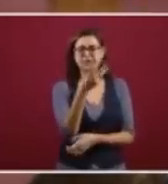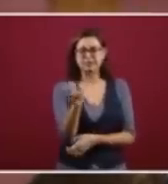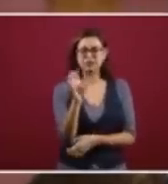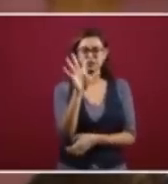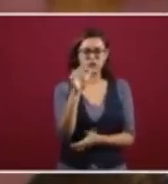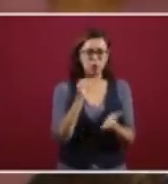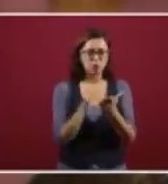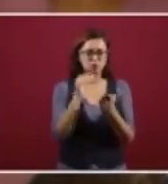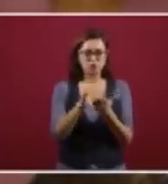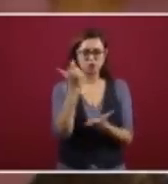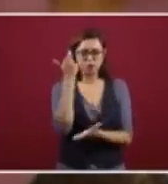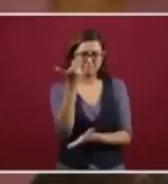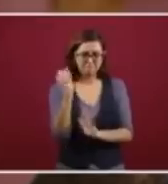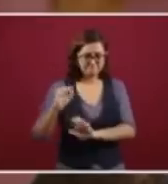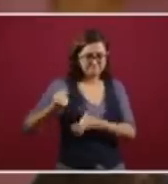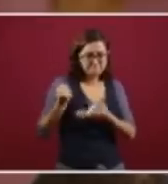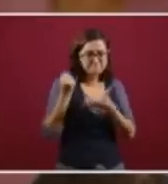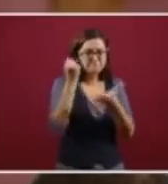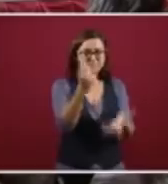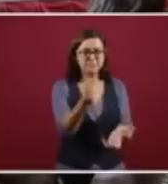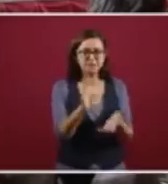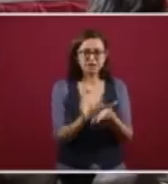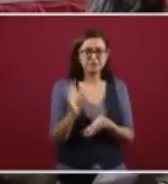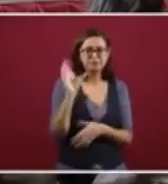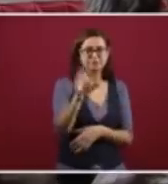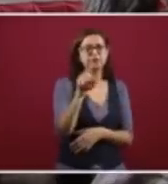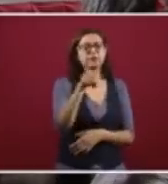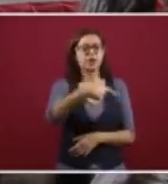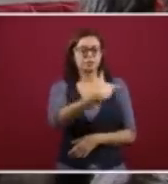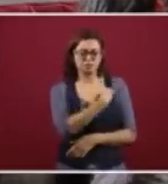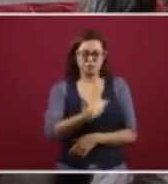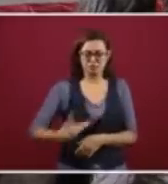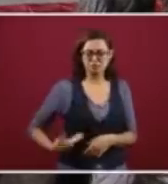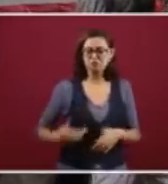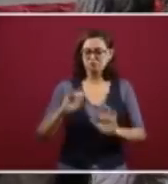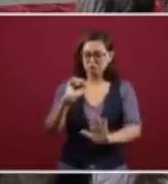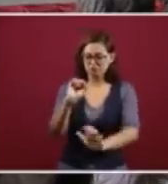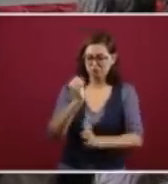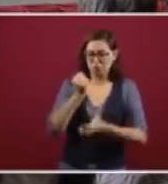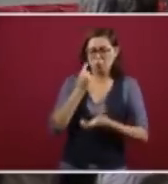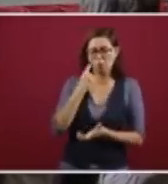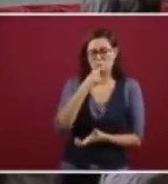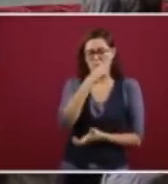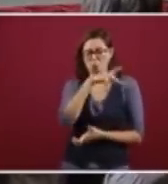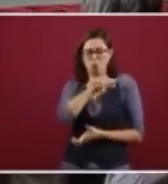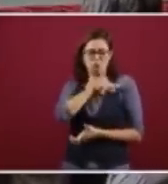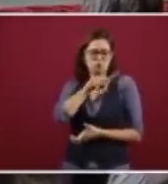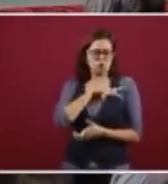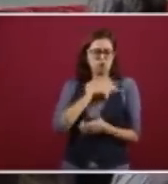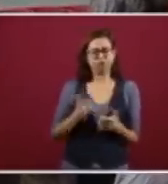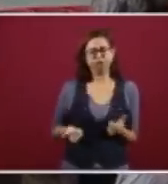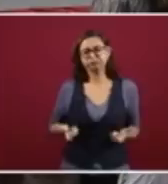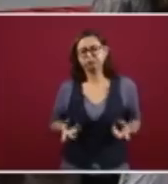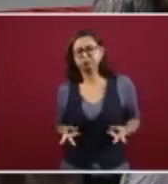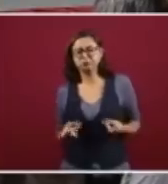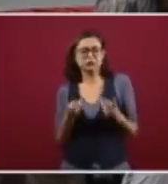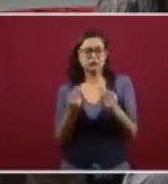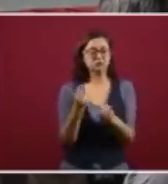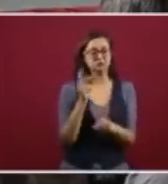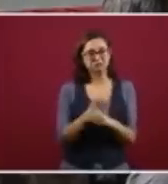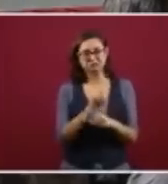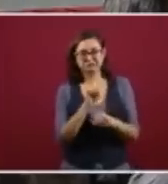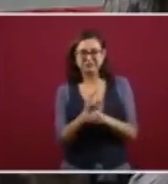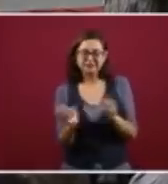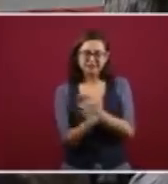cuales, obviamente, su presidente hace uso de los recursos sin que nadie le observe. Pero además,